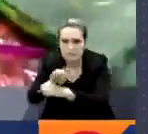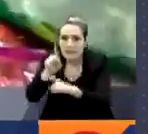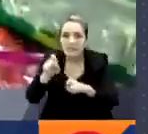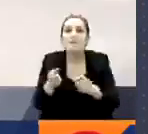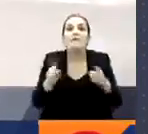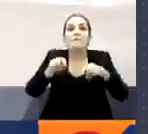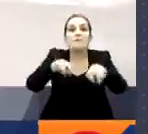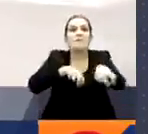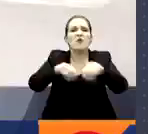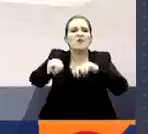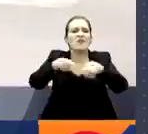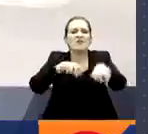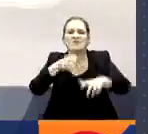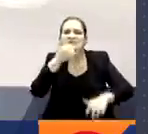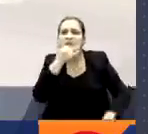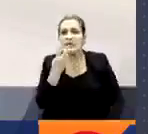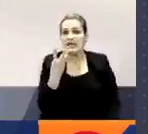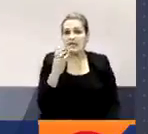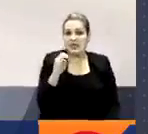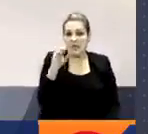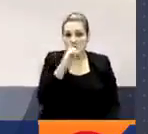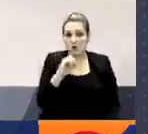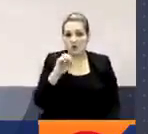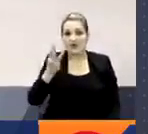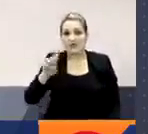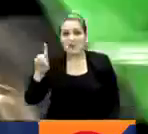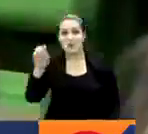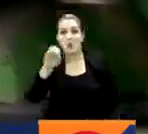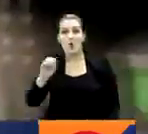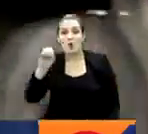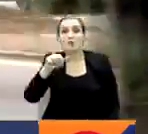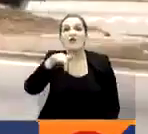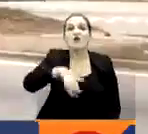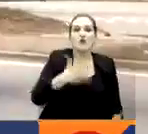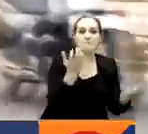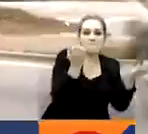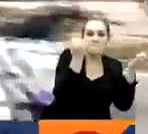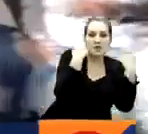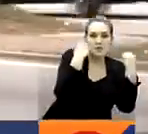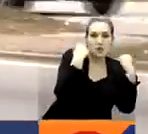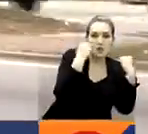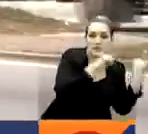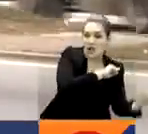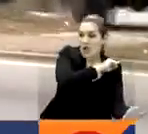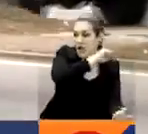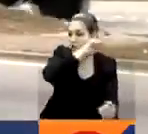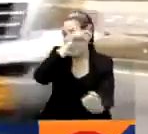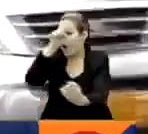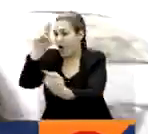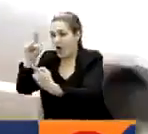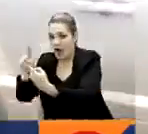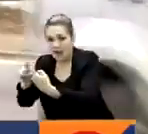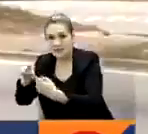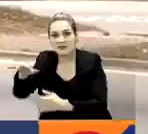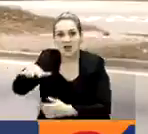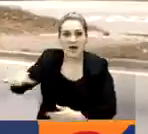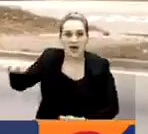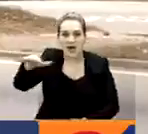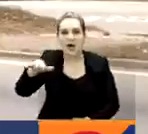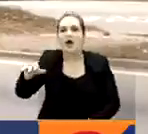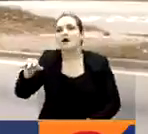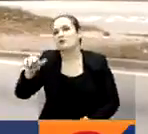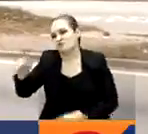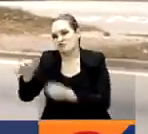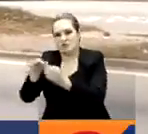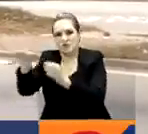y 31 de octubre se llevará a cabo el Giro de Rigo. Desde Piedecuesta hasta Aratoca no habrá movilidad. Desde el sábado a las